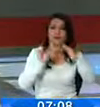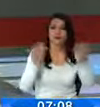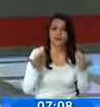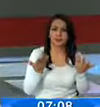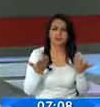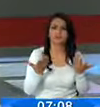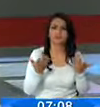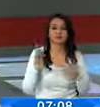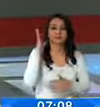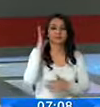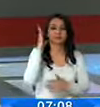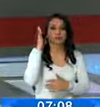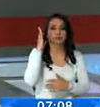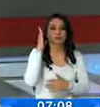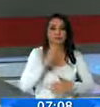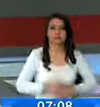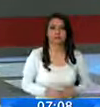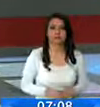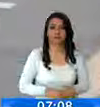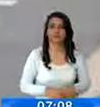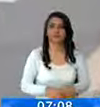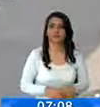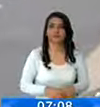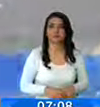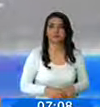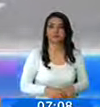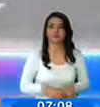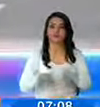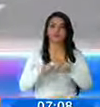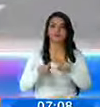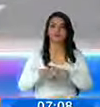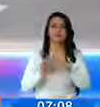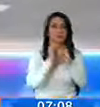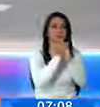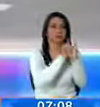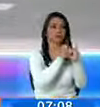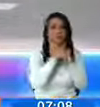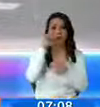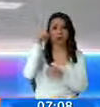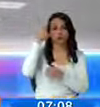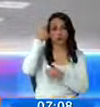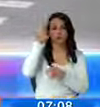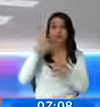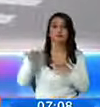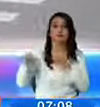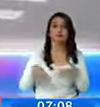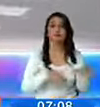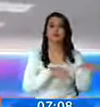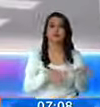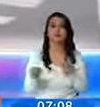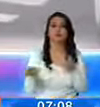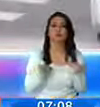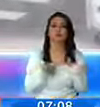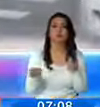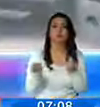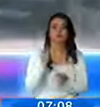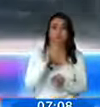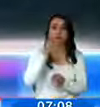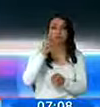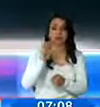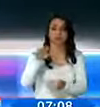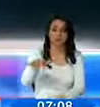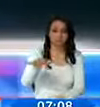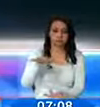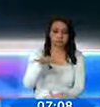en Tulcán. Distintas instituciones gubernamentales realizaron operativos de control incautando 160 litros de licor artesanal que lo